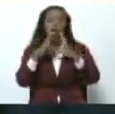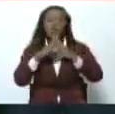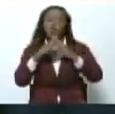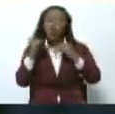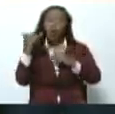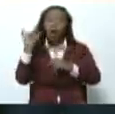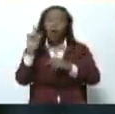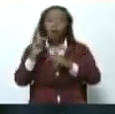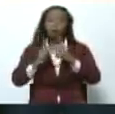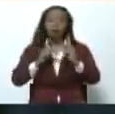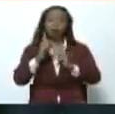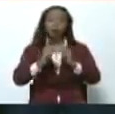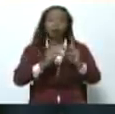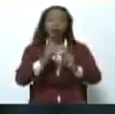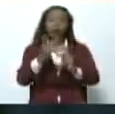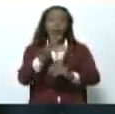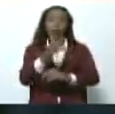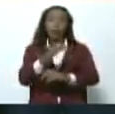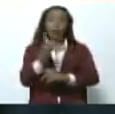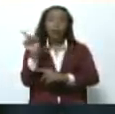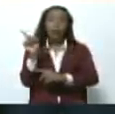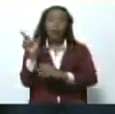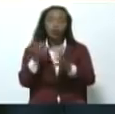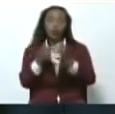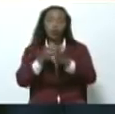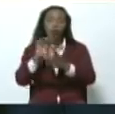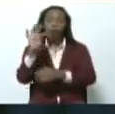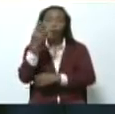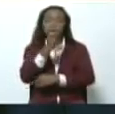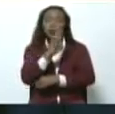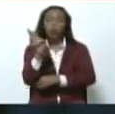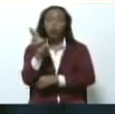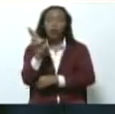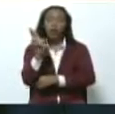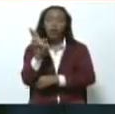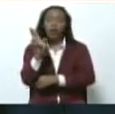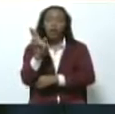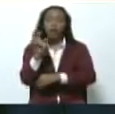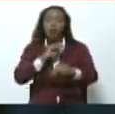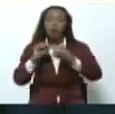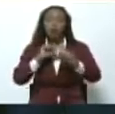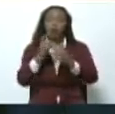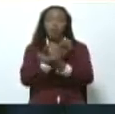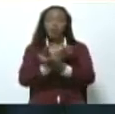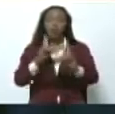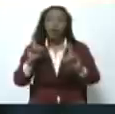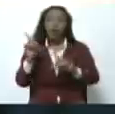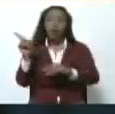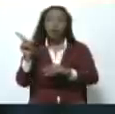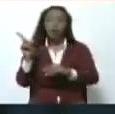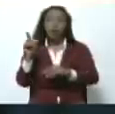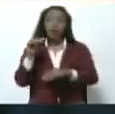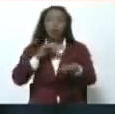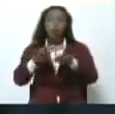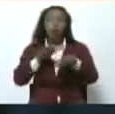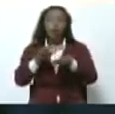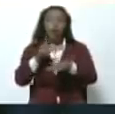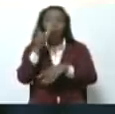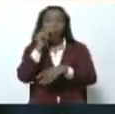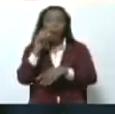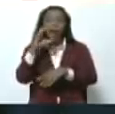con procedencia de partidos de la Cuarta República, de Acción Democrática, de COPEI, en Cojedes